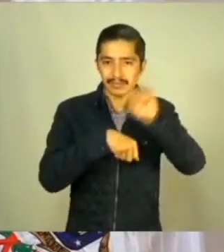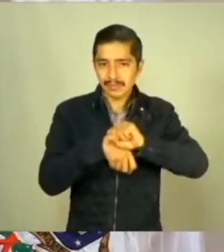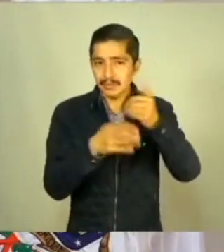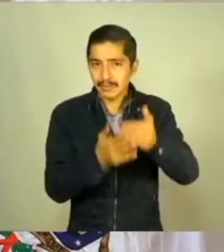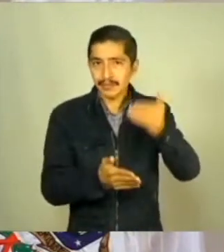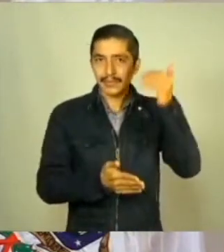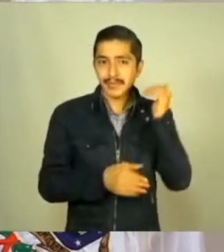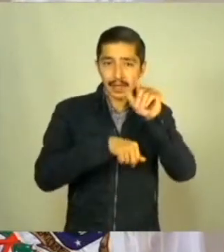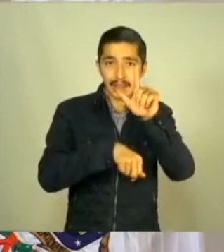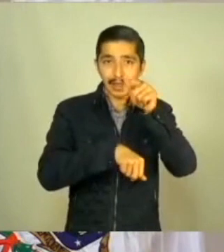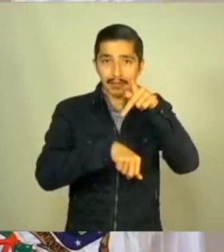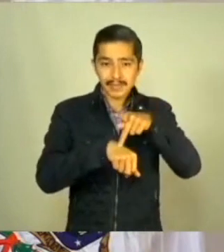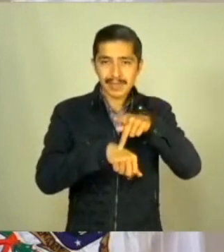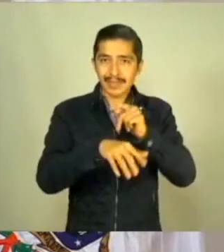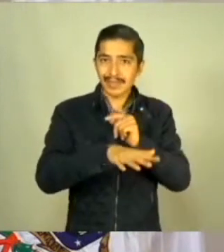en la piedad